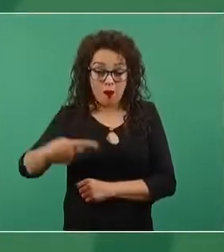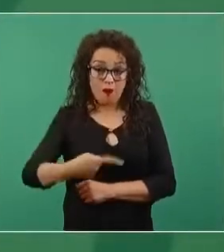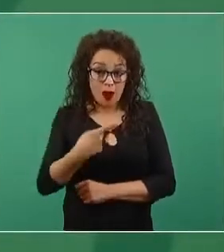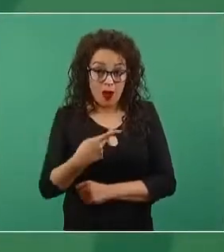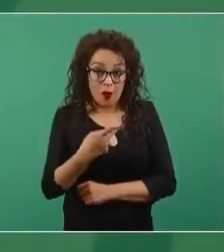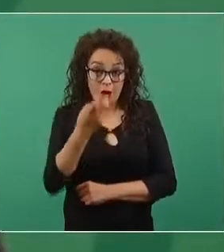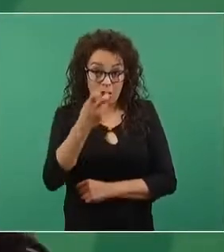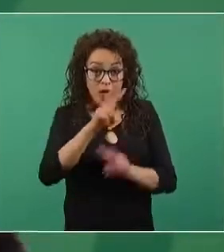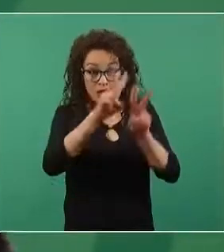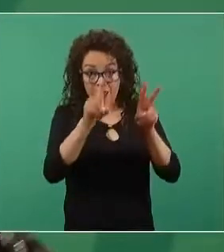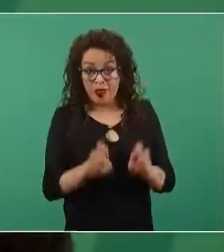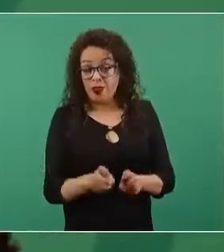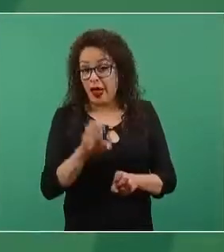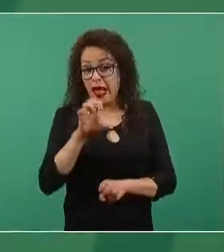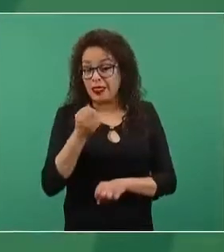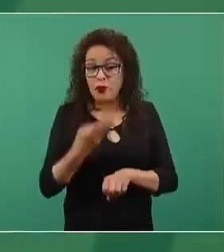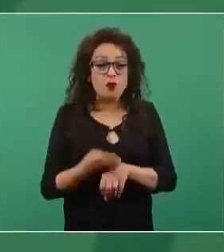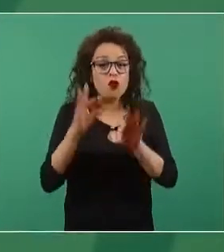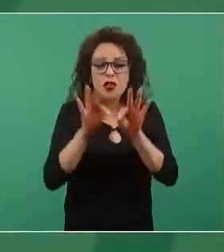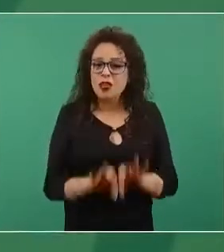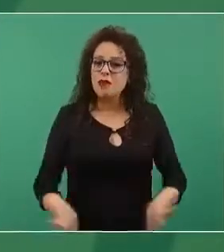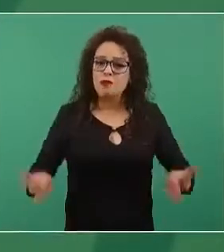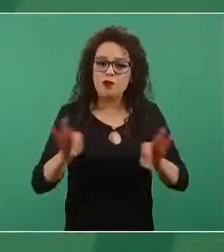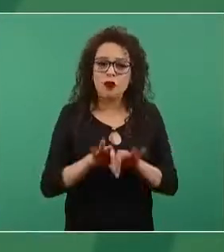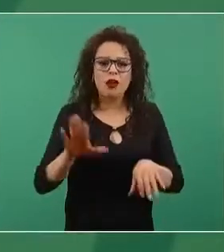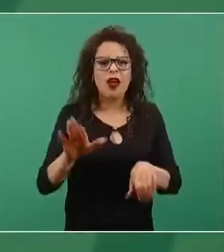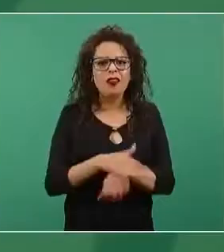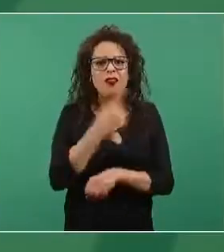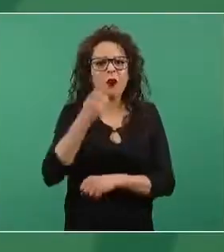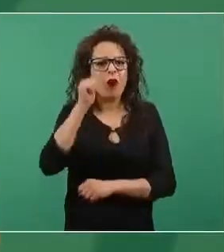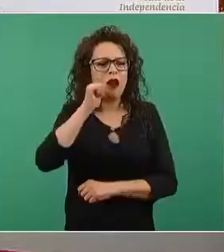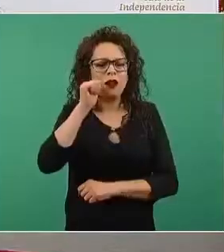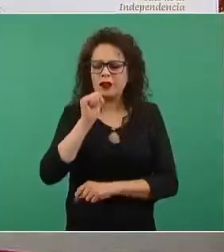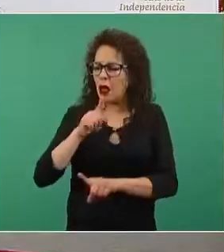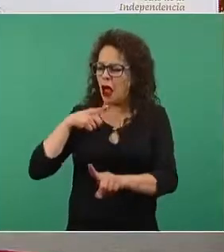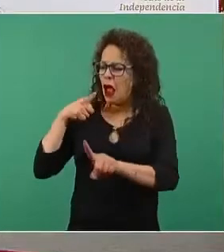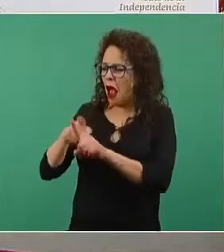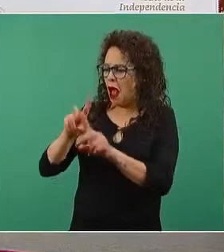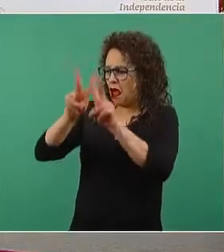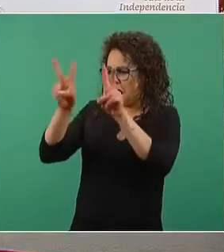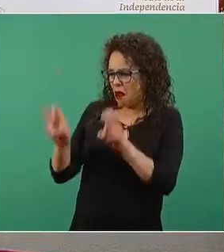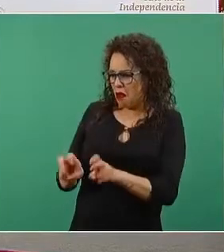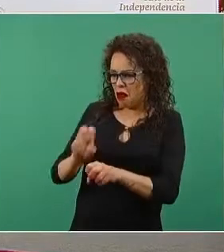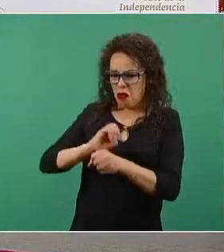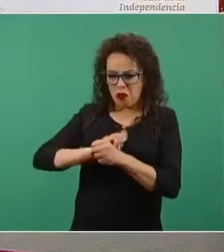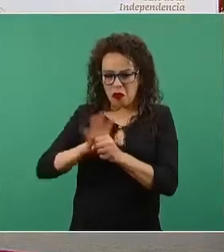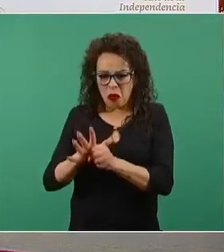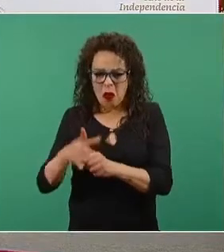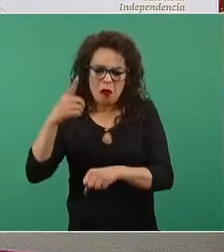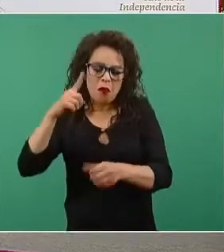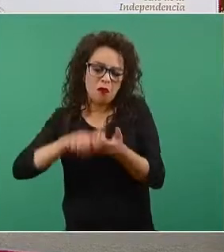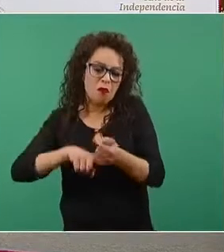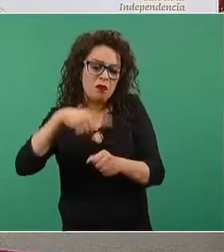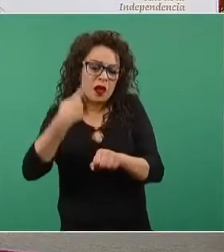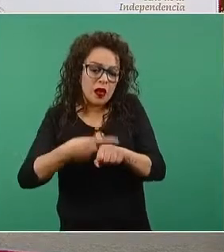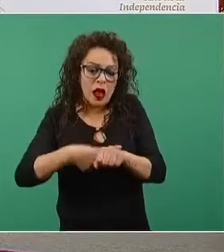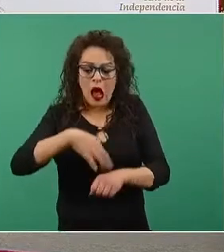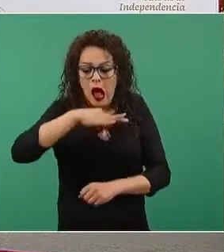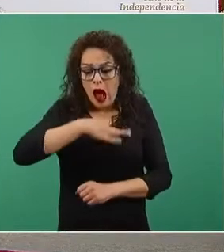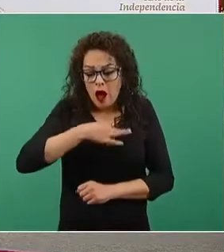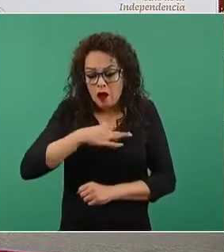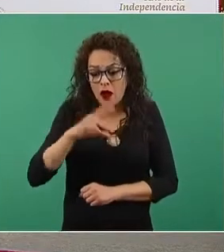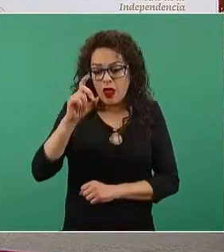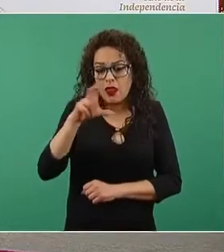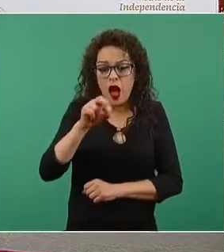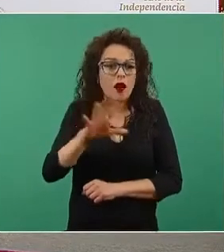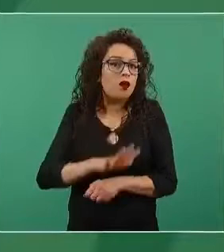Muchas veces nos vamos con el tema de COVID como la enfermedad infecciosa que en este momento está afectando a la